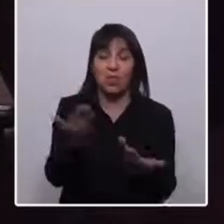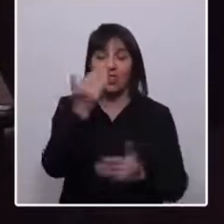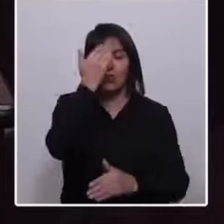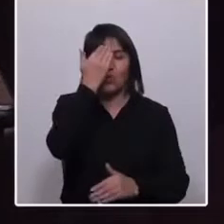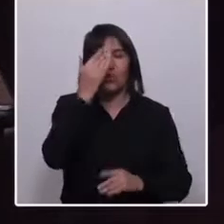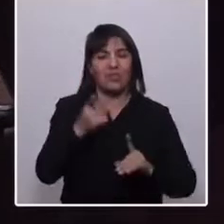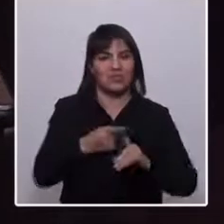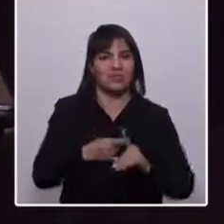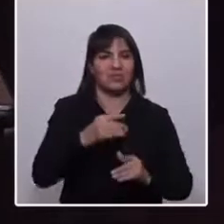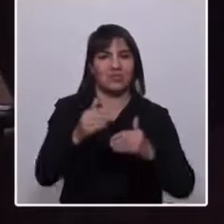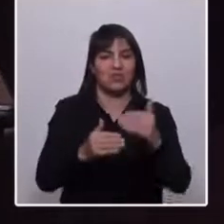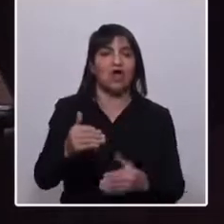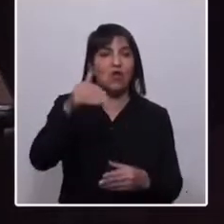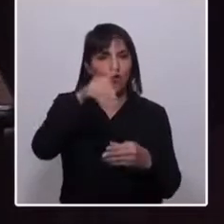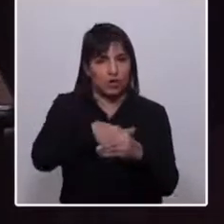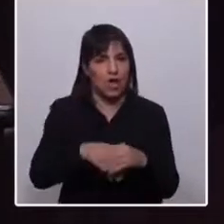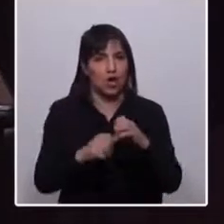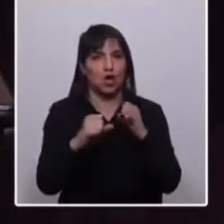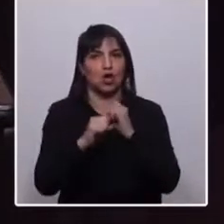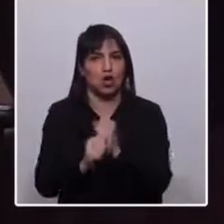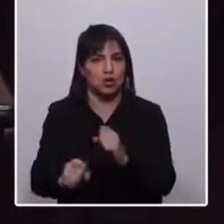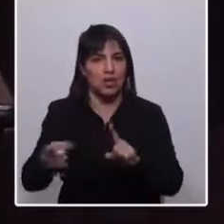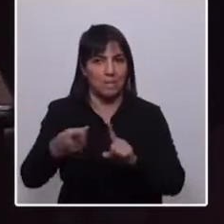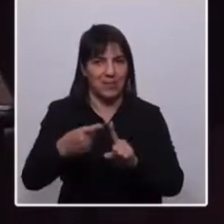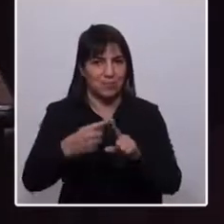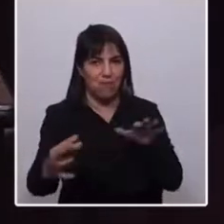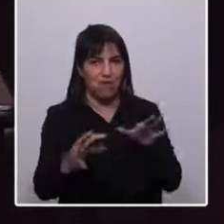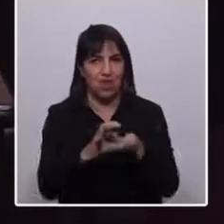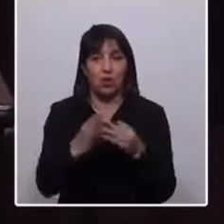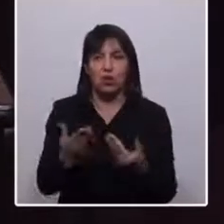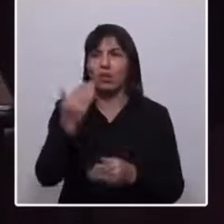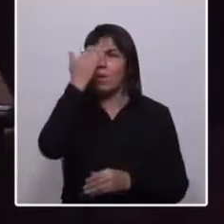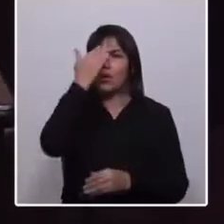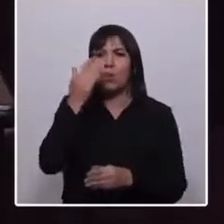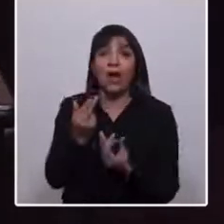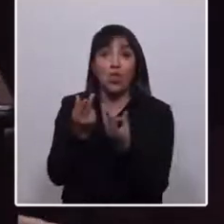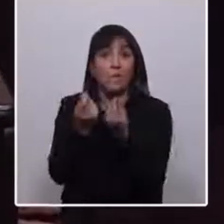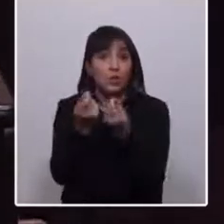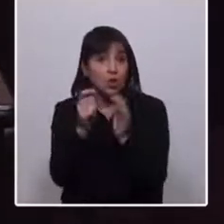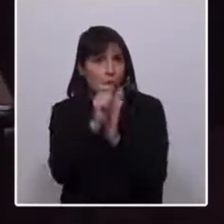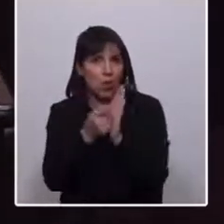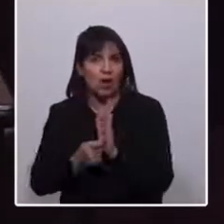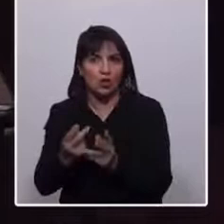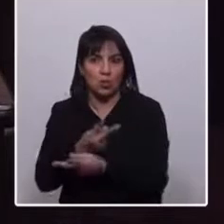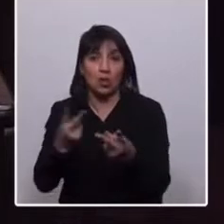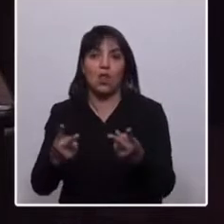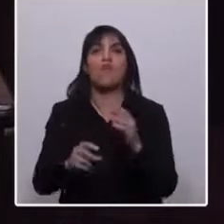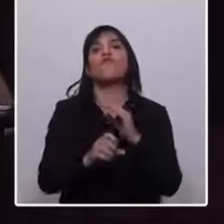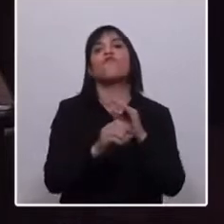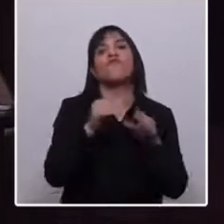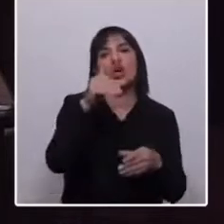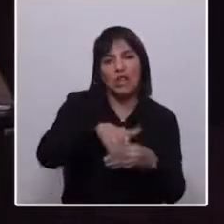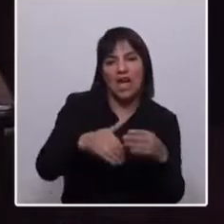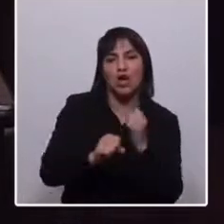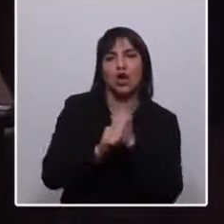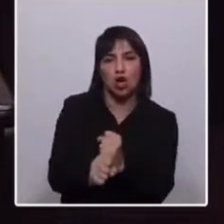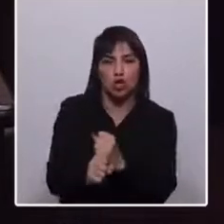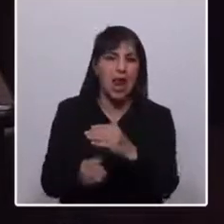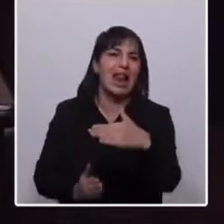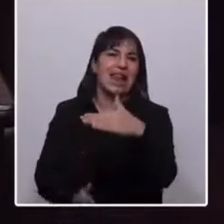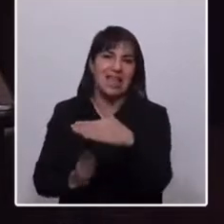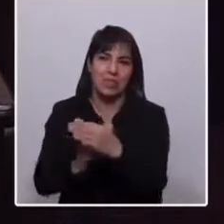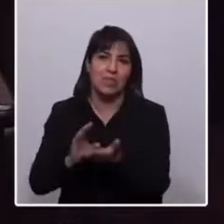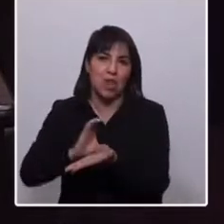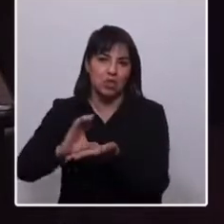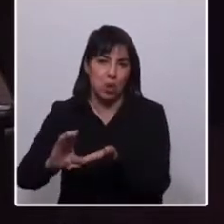proceso? Votaron en contra de la participación vinculante. ¿Les preocupaba el presupuesto público? Votaron en contra de ponerle un límite a los sueldos de los políticos.